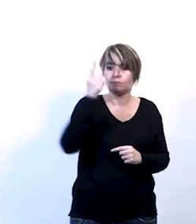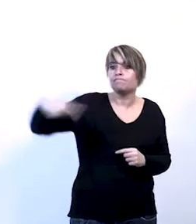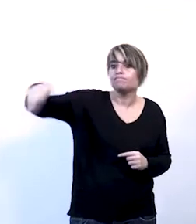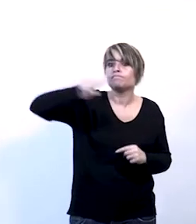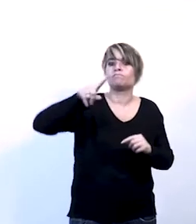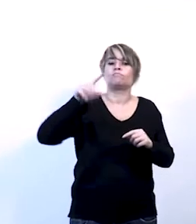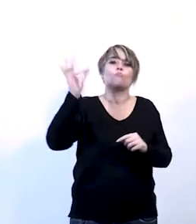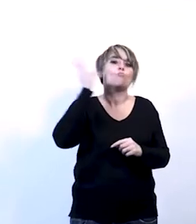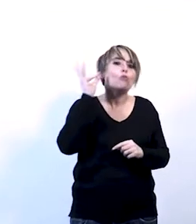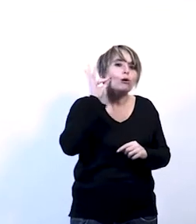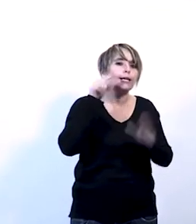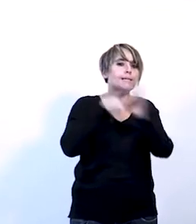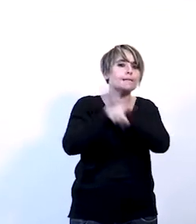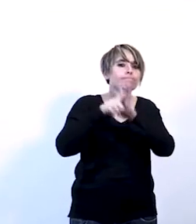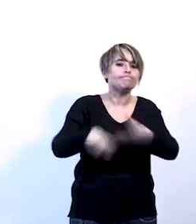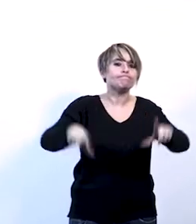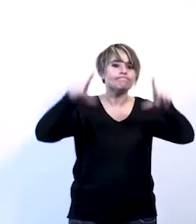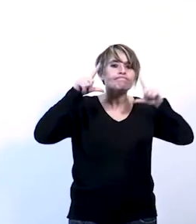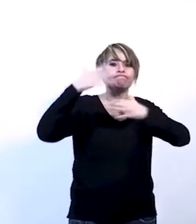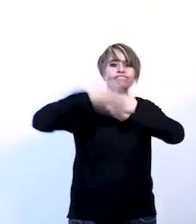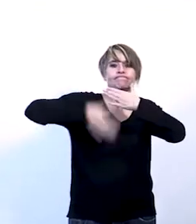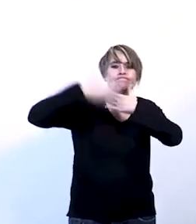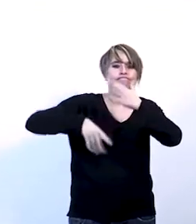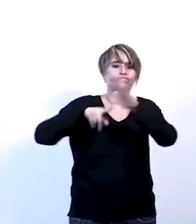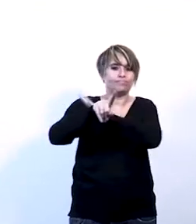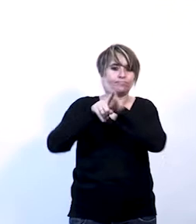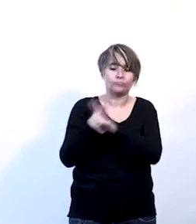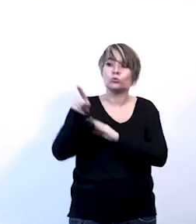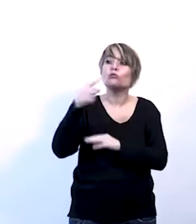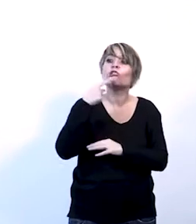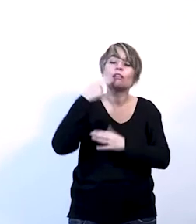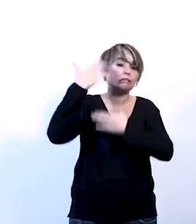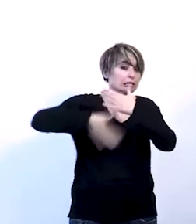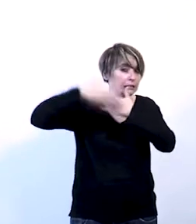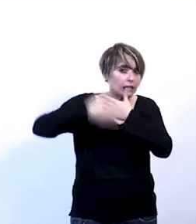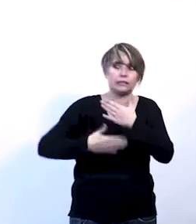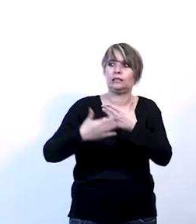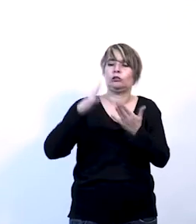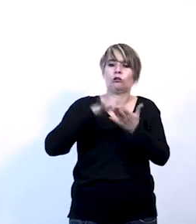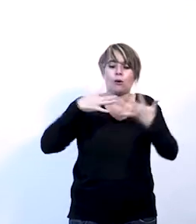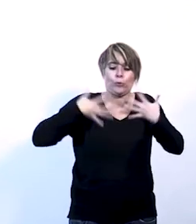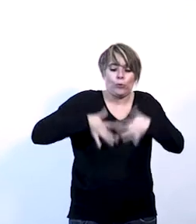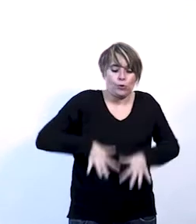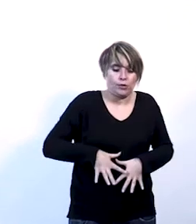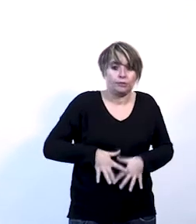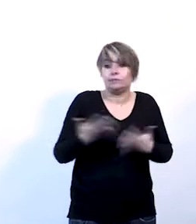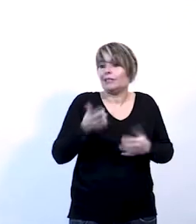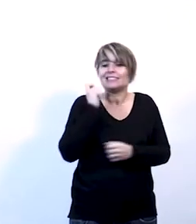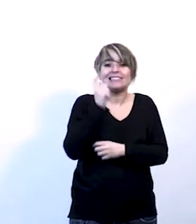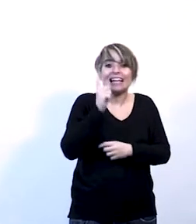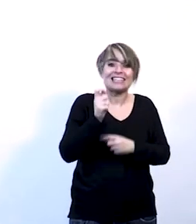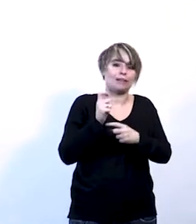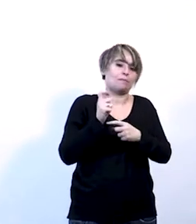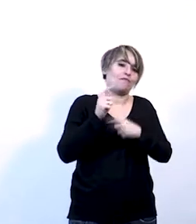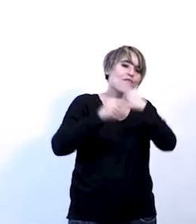las gestionadoras de esa escasez. Me hablas de la escasez, ¿no? Que llega. Y seguramente en la mayoría de las